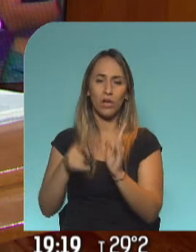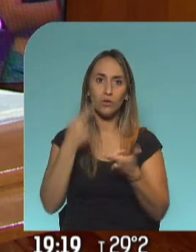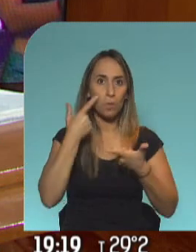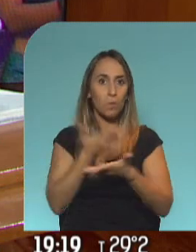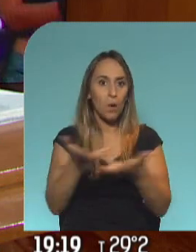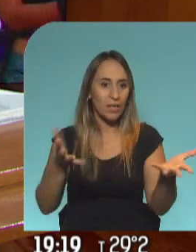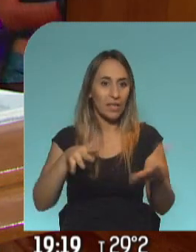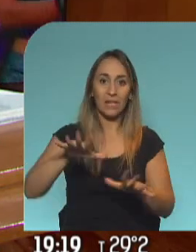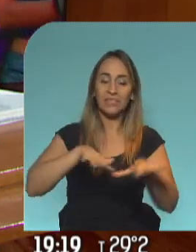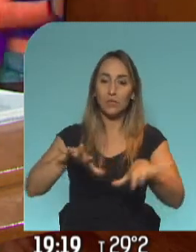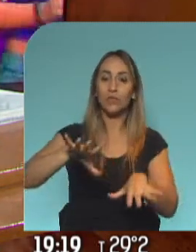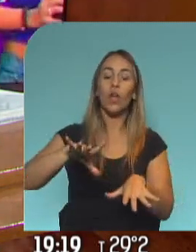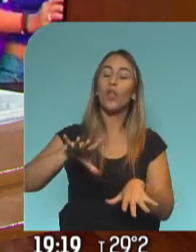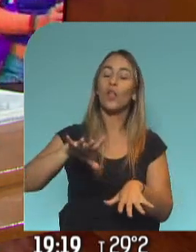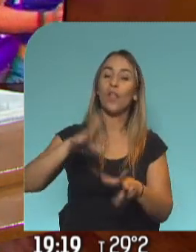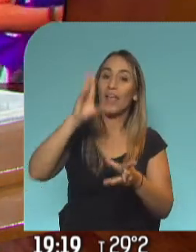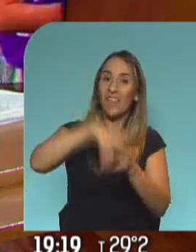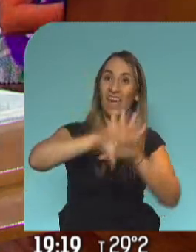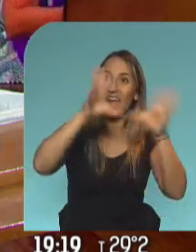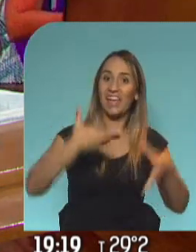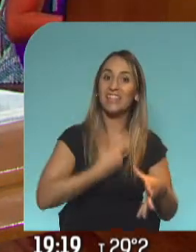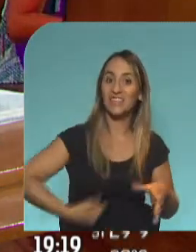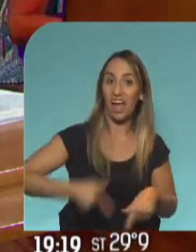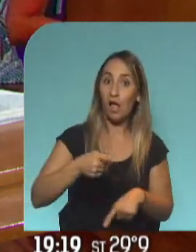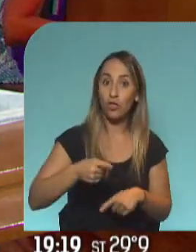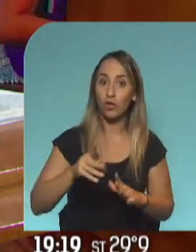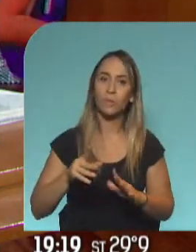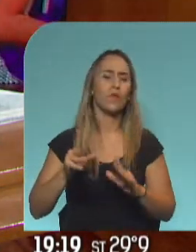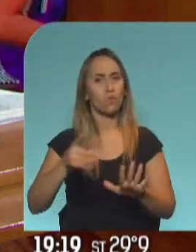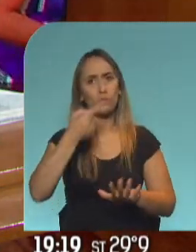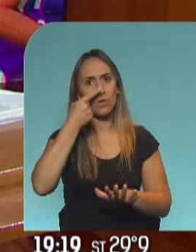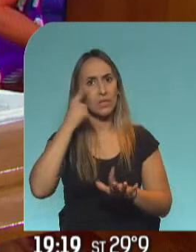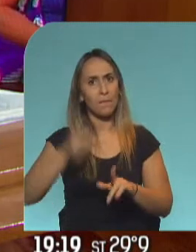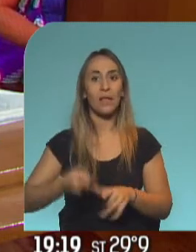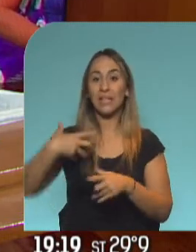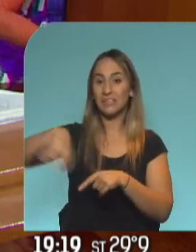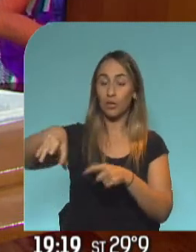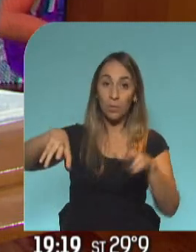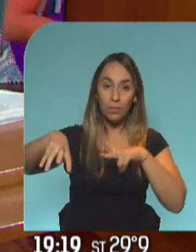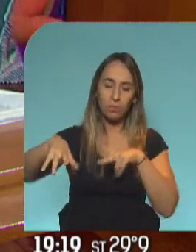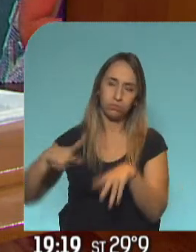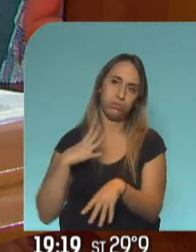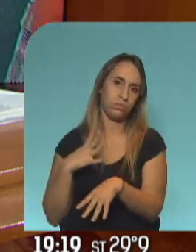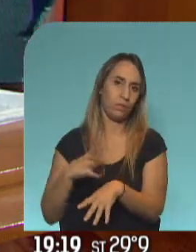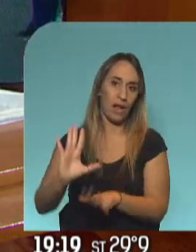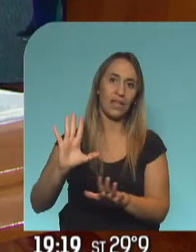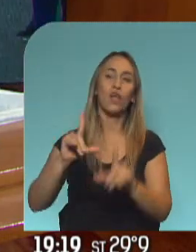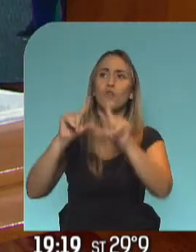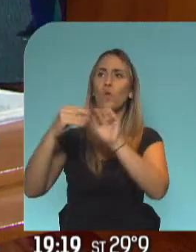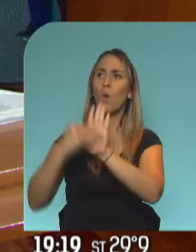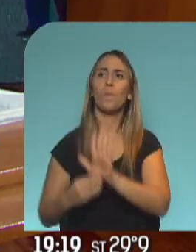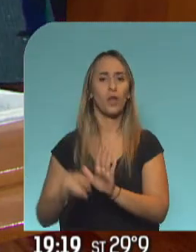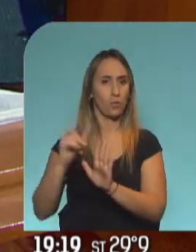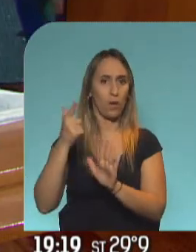la gestión estatal, digamos, pero es interesante saber también que en el sector privado falta y muchísimo. No tenemos los números para